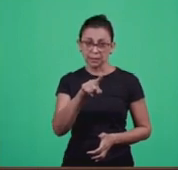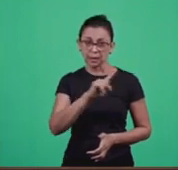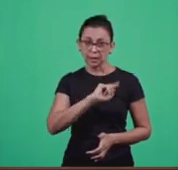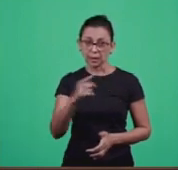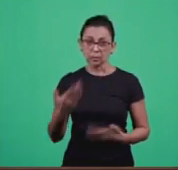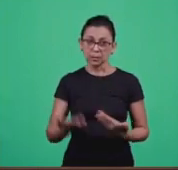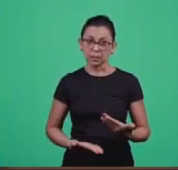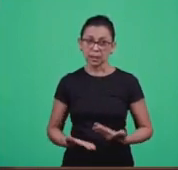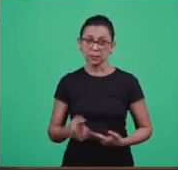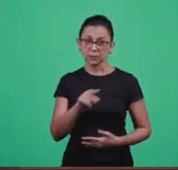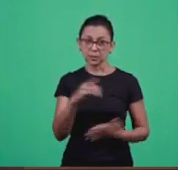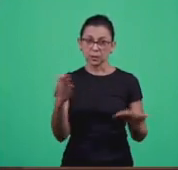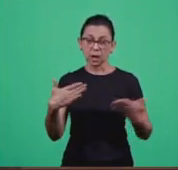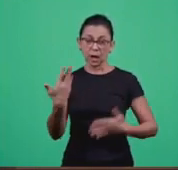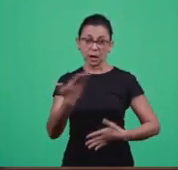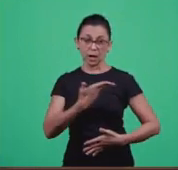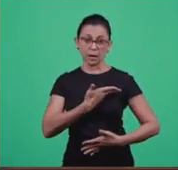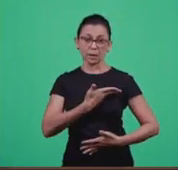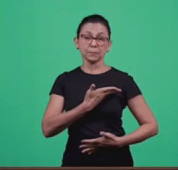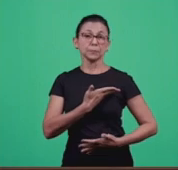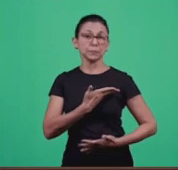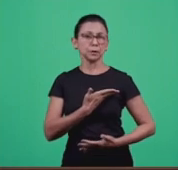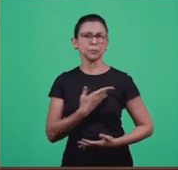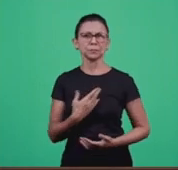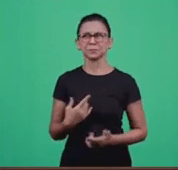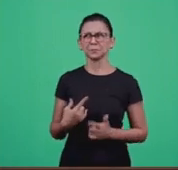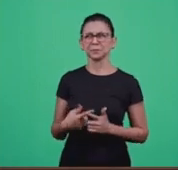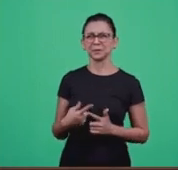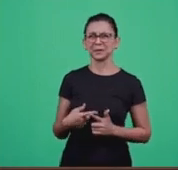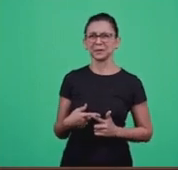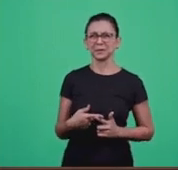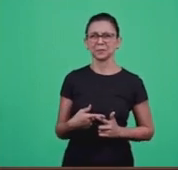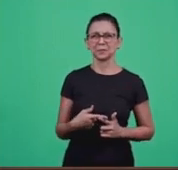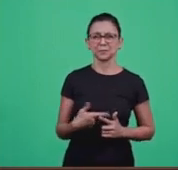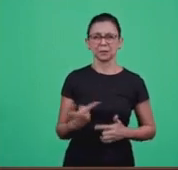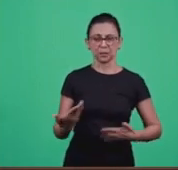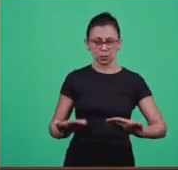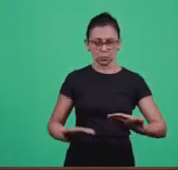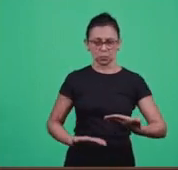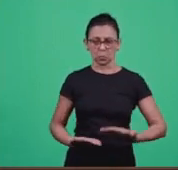más siervos, los llamaré amigos, porque